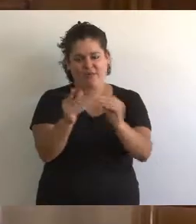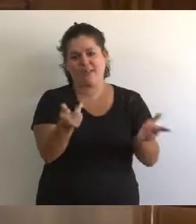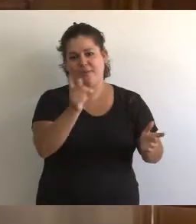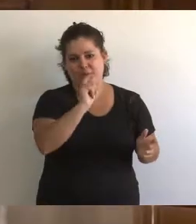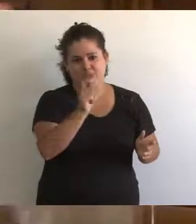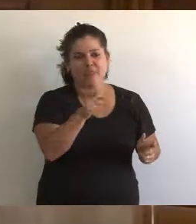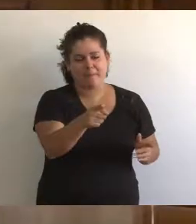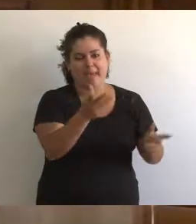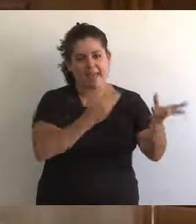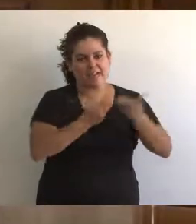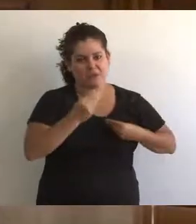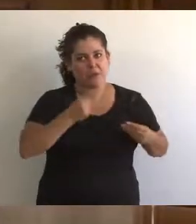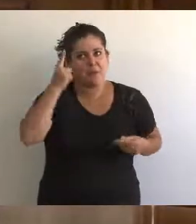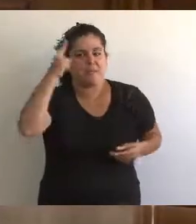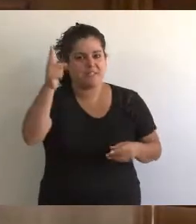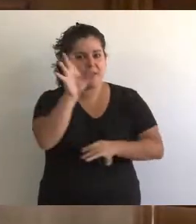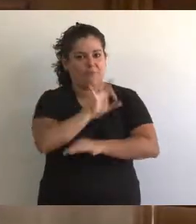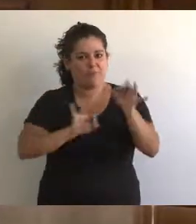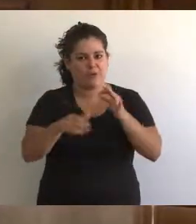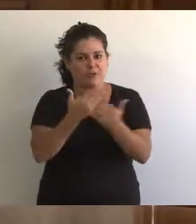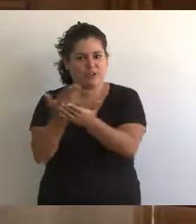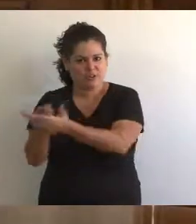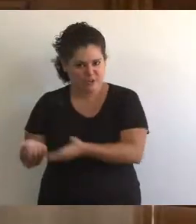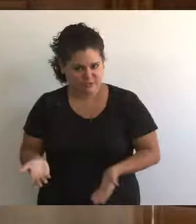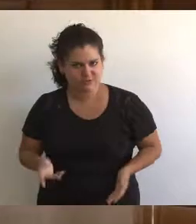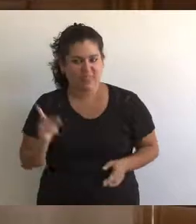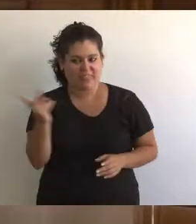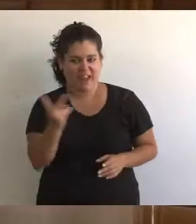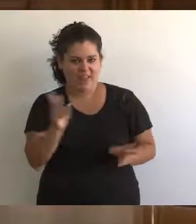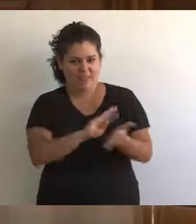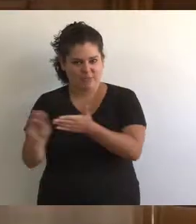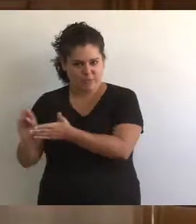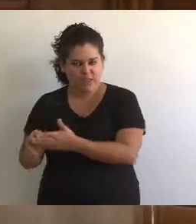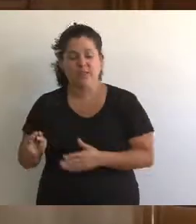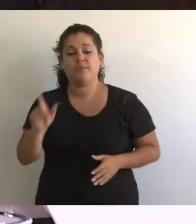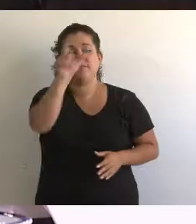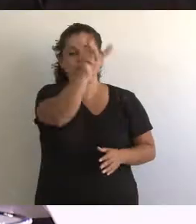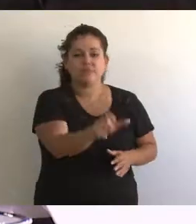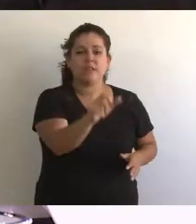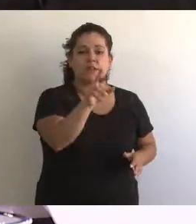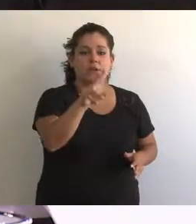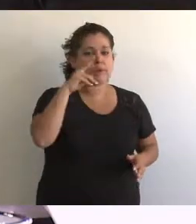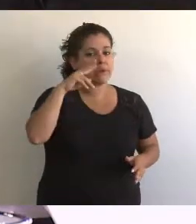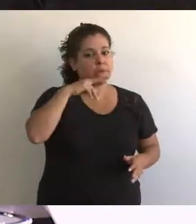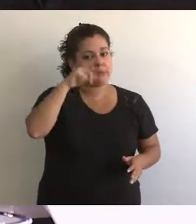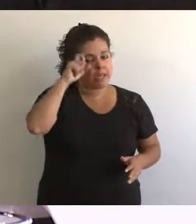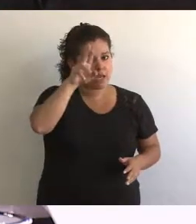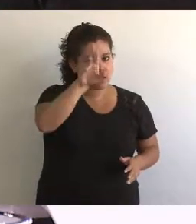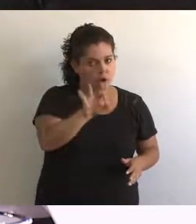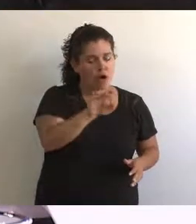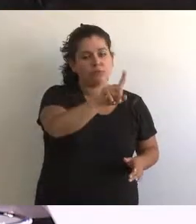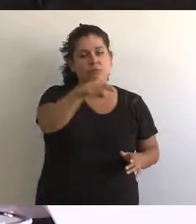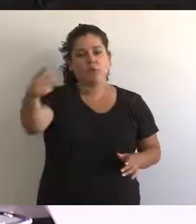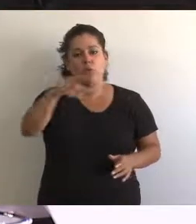para ayudarnos a terminar de pensar estos proyectos que están elaborando las legisladoras. Pablo Riveros, de Parlamentario, ¿cómo